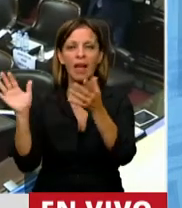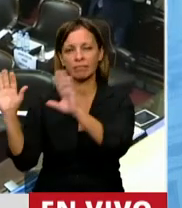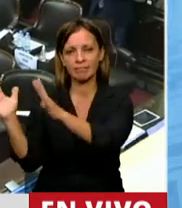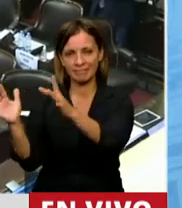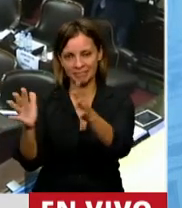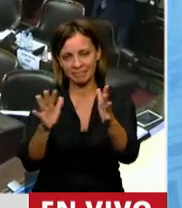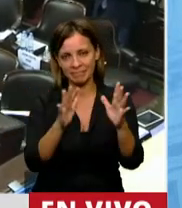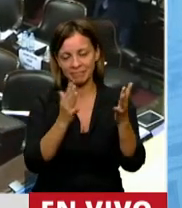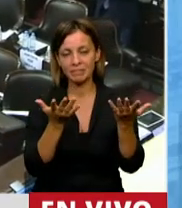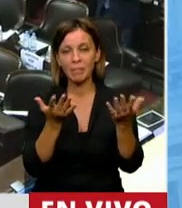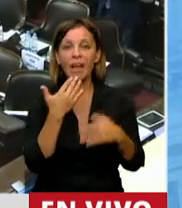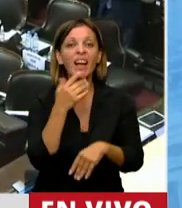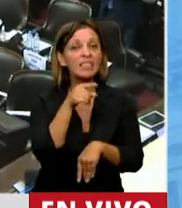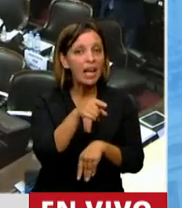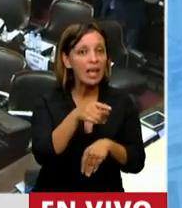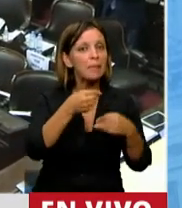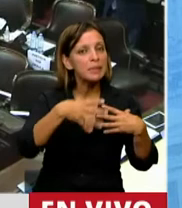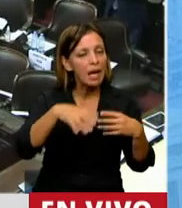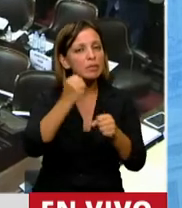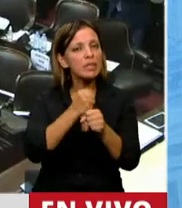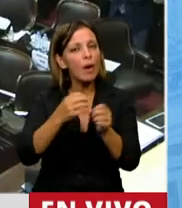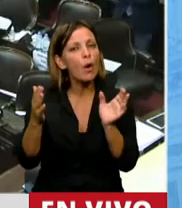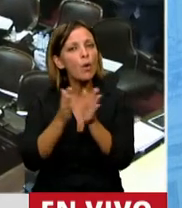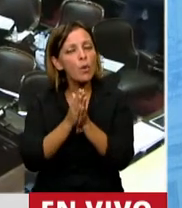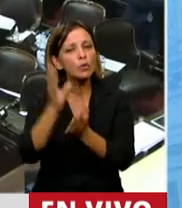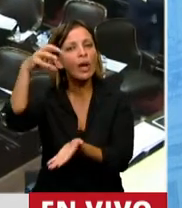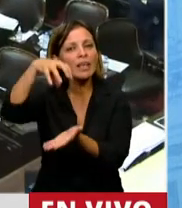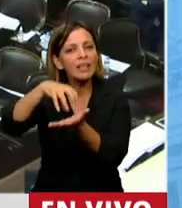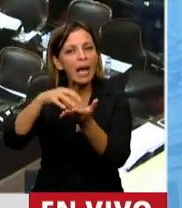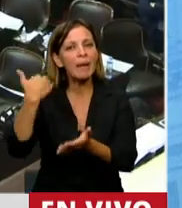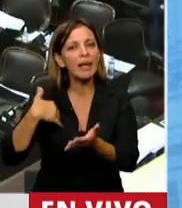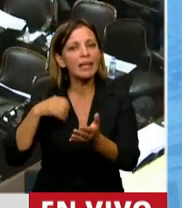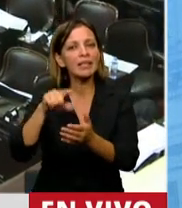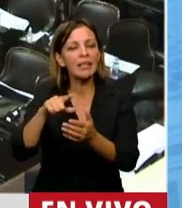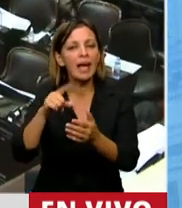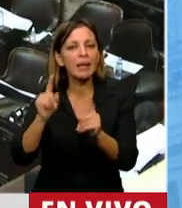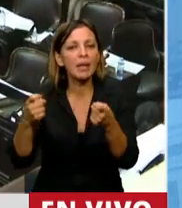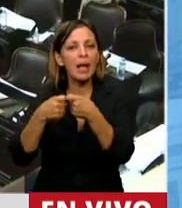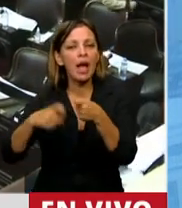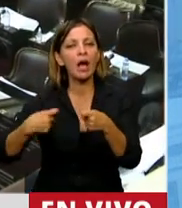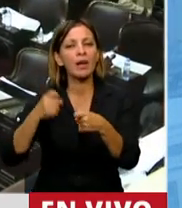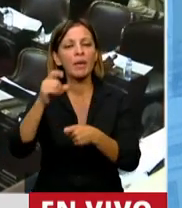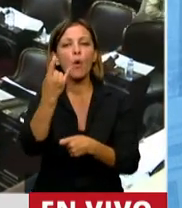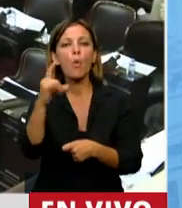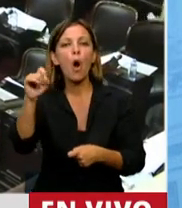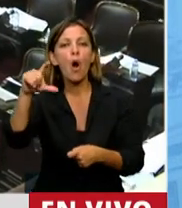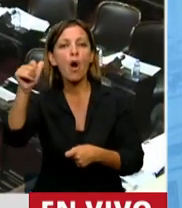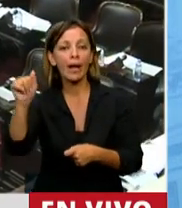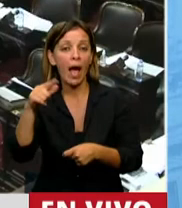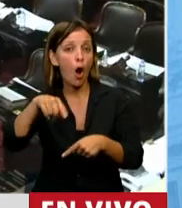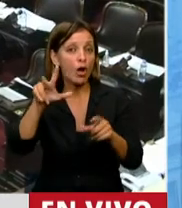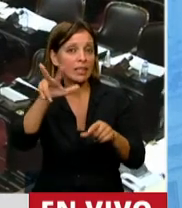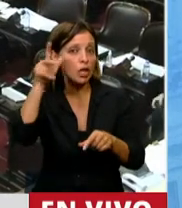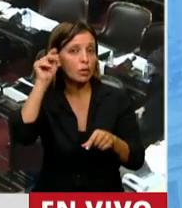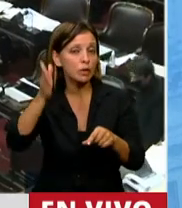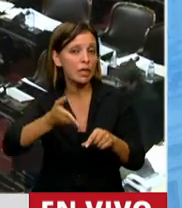eso que empezamos a trabajar junto con la Cámara Argentina de la Construcción y la UOCRA. Una UOCRA que hoy tiene un 38% menos de